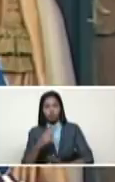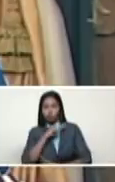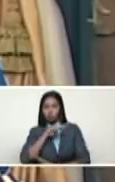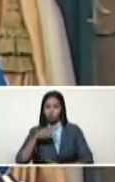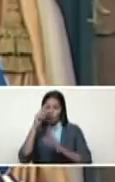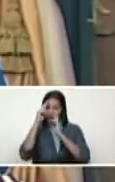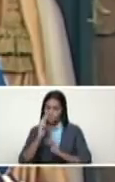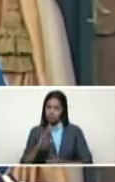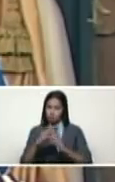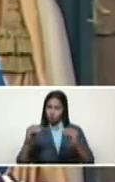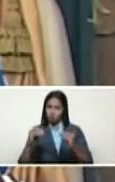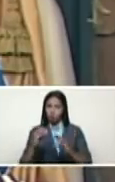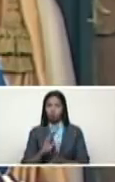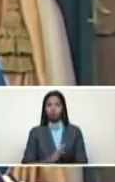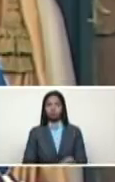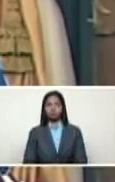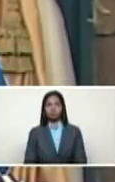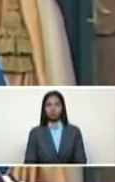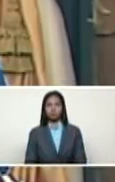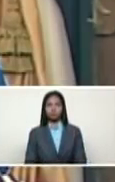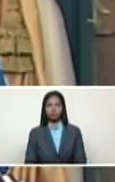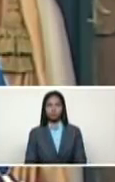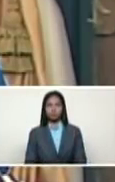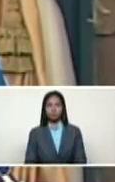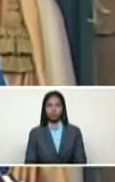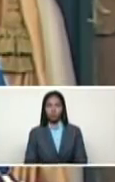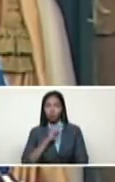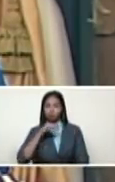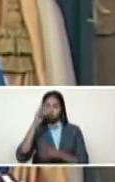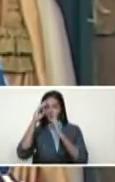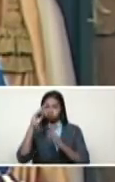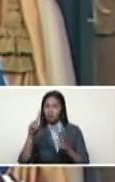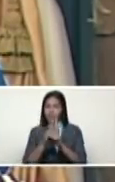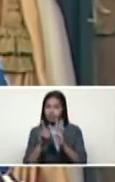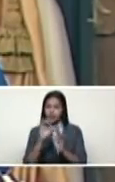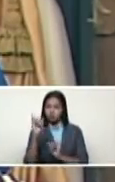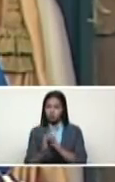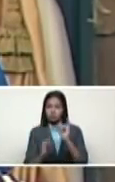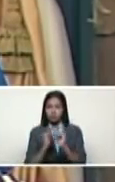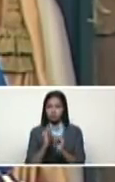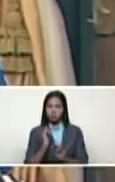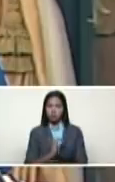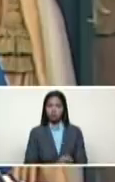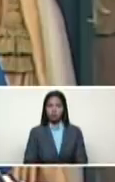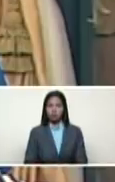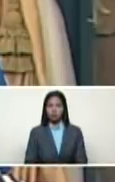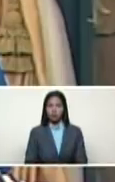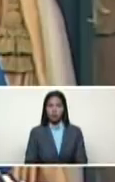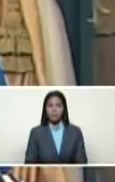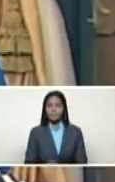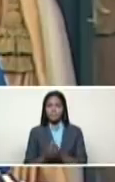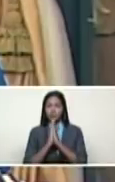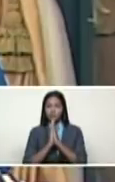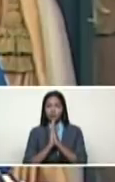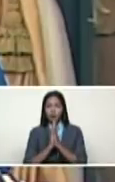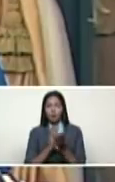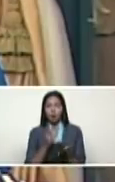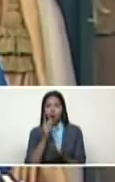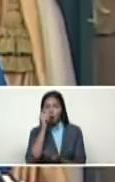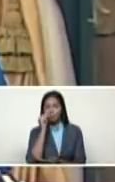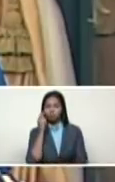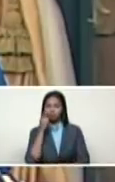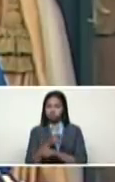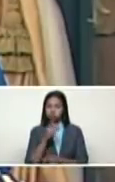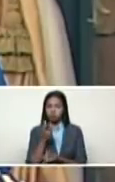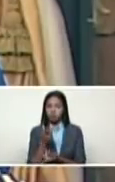respetamos escrupulosamente el derecho internacional. Así que el profesor Samuel Moncada ha hecho una denuncia